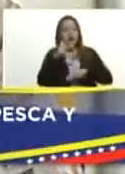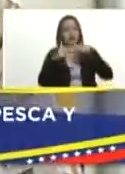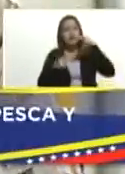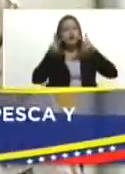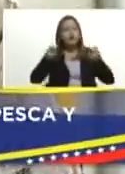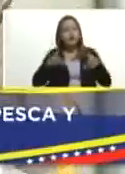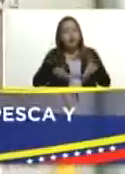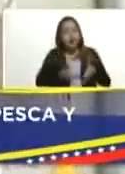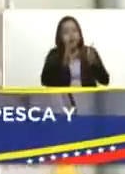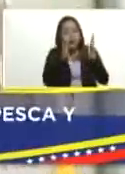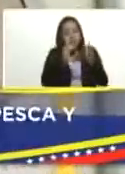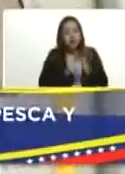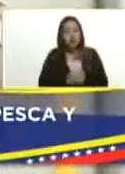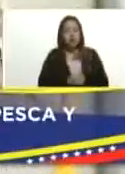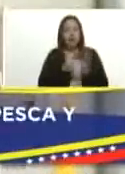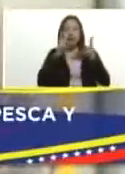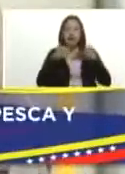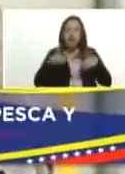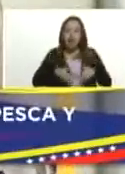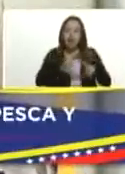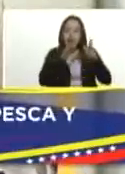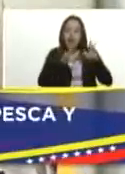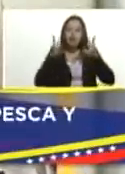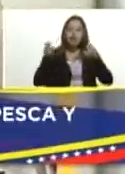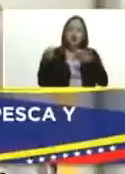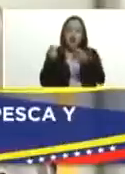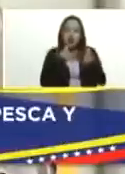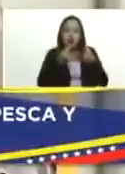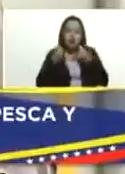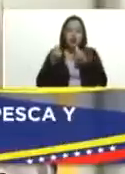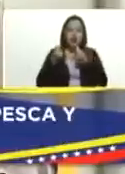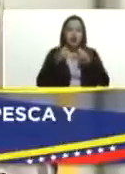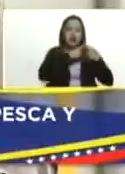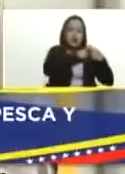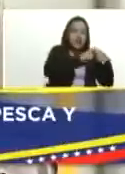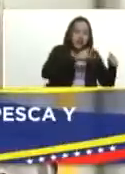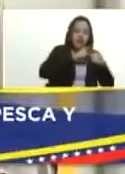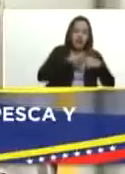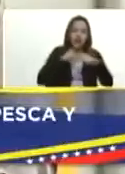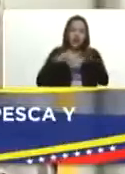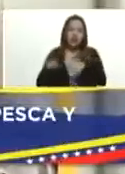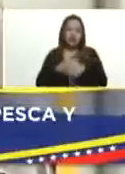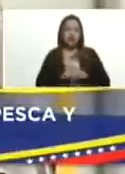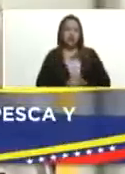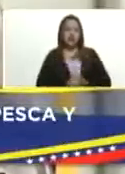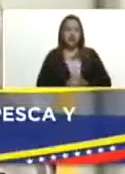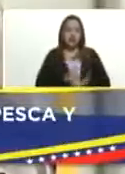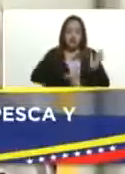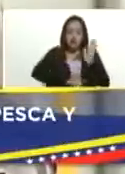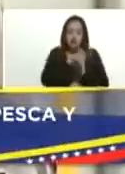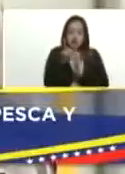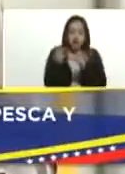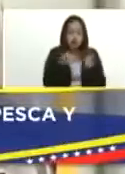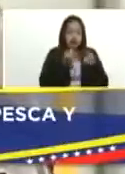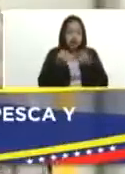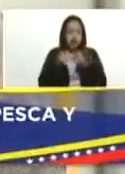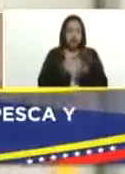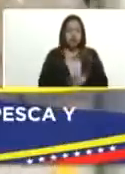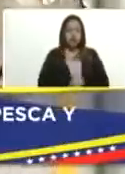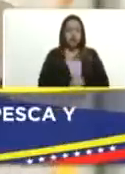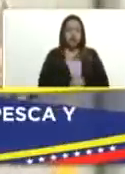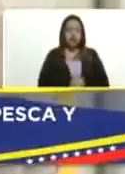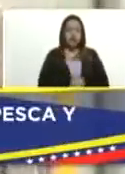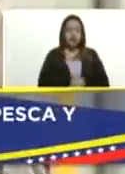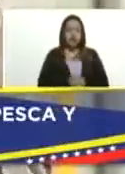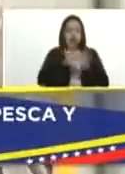camino. El nuevo camino de la nueva economía, diversificada, productiva, con